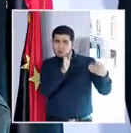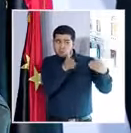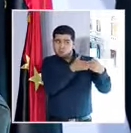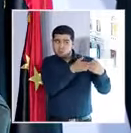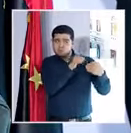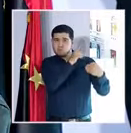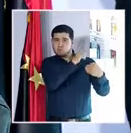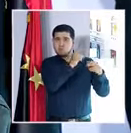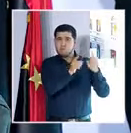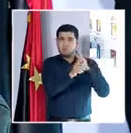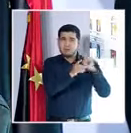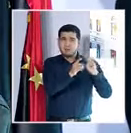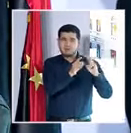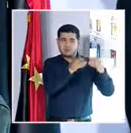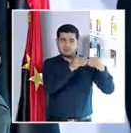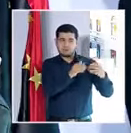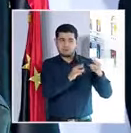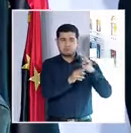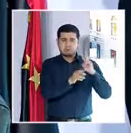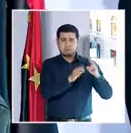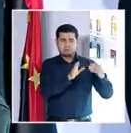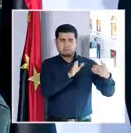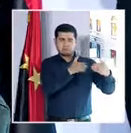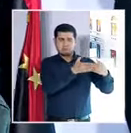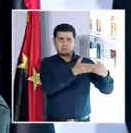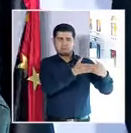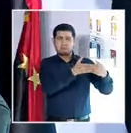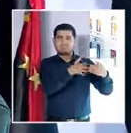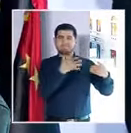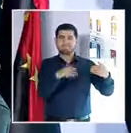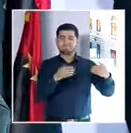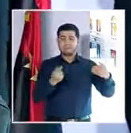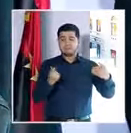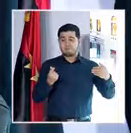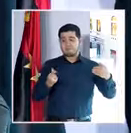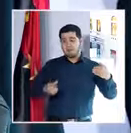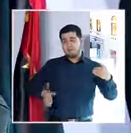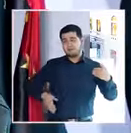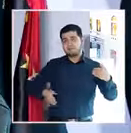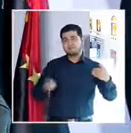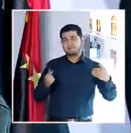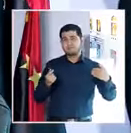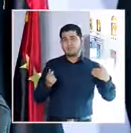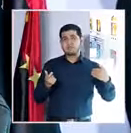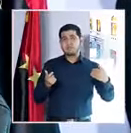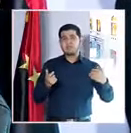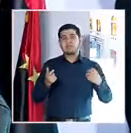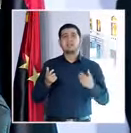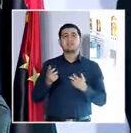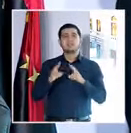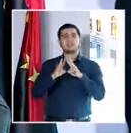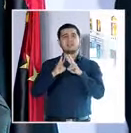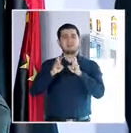productivo, para las finanzas y para el bolsillo del sector productivo de la región, solo ellos